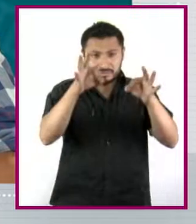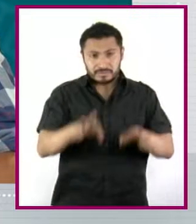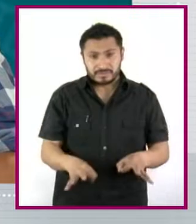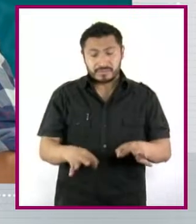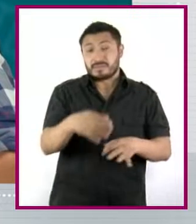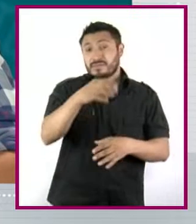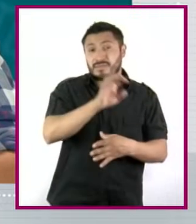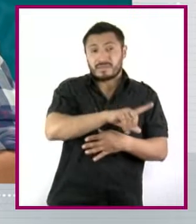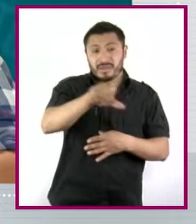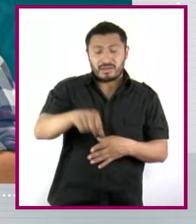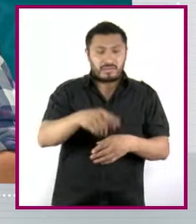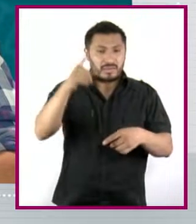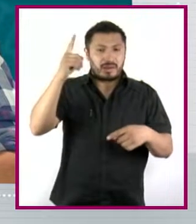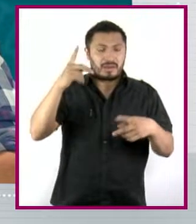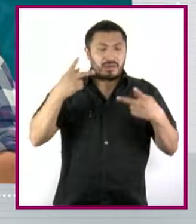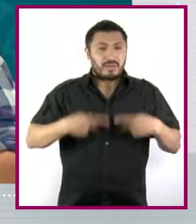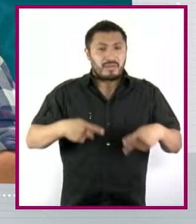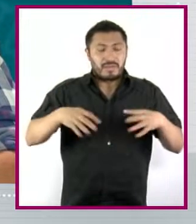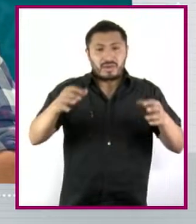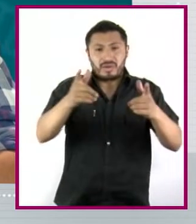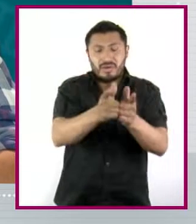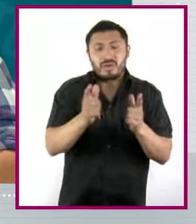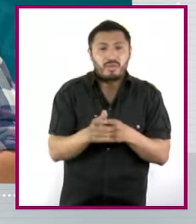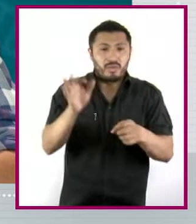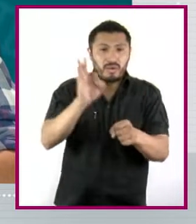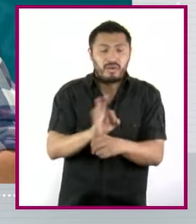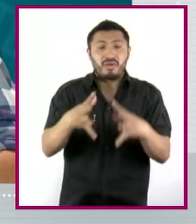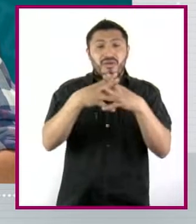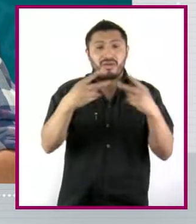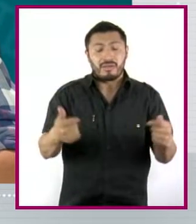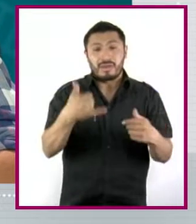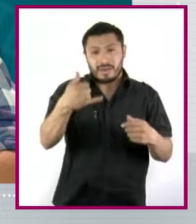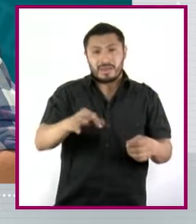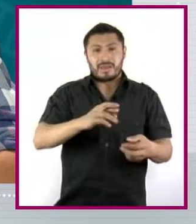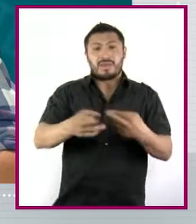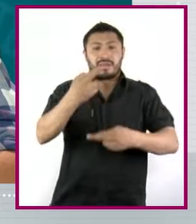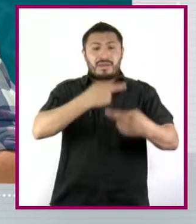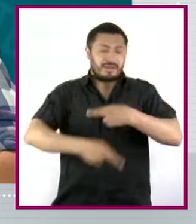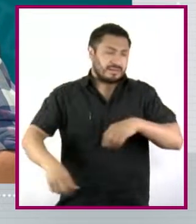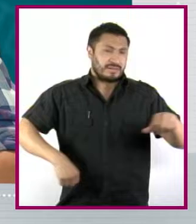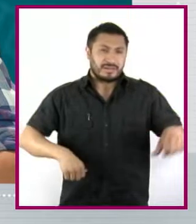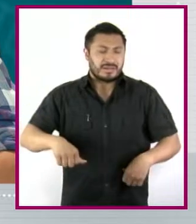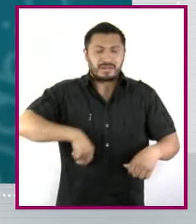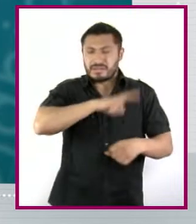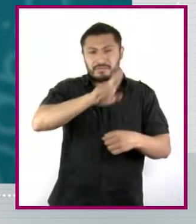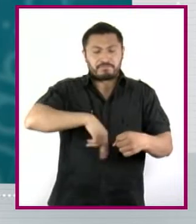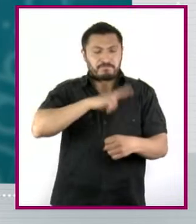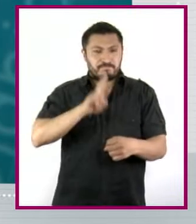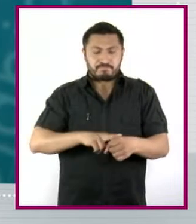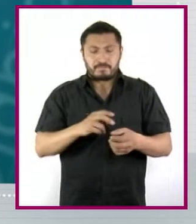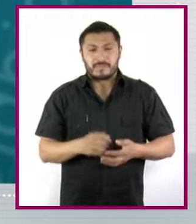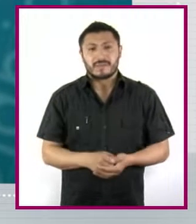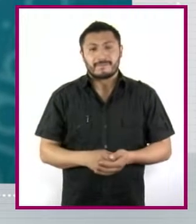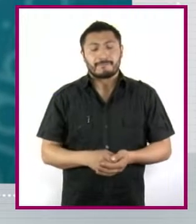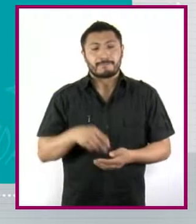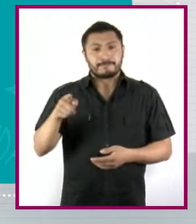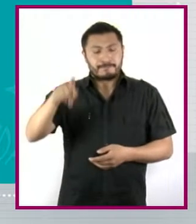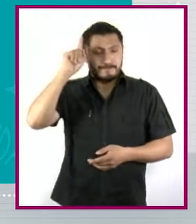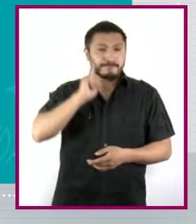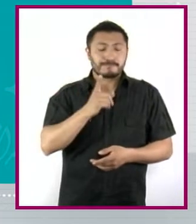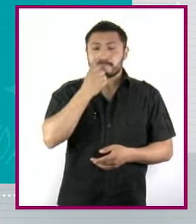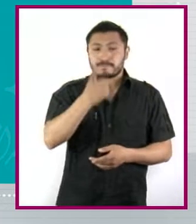así desintegrar a las autodefensas y posibilitar que sus integrantes regresaran a sus tareas productivas. La periodista